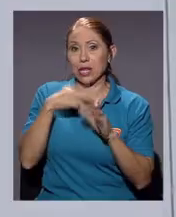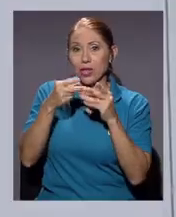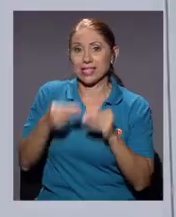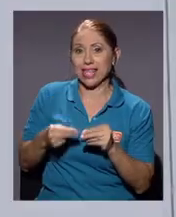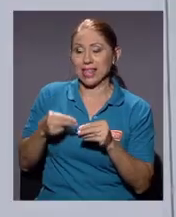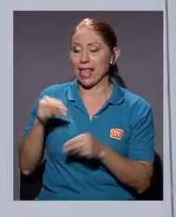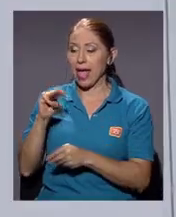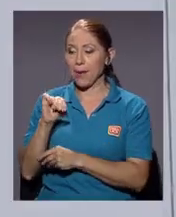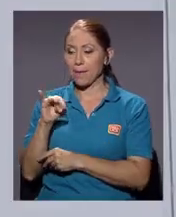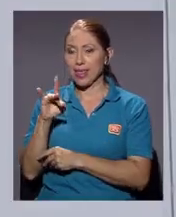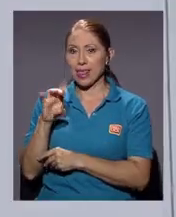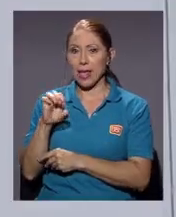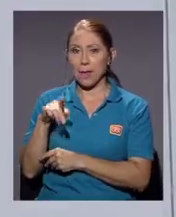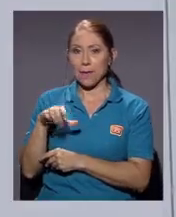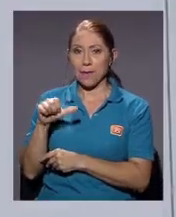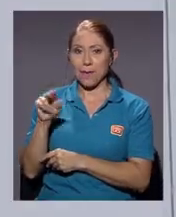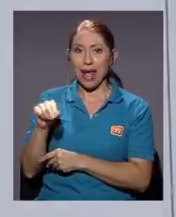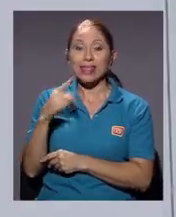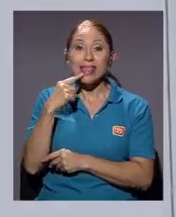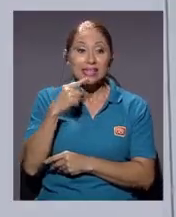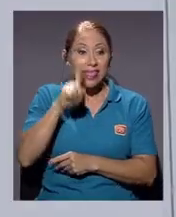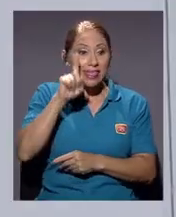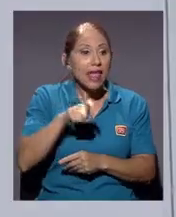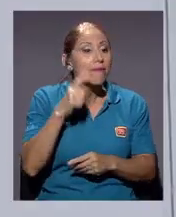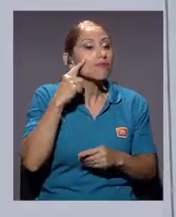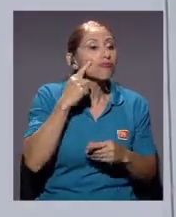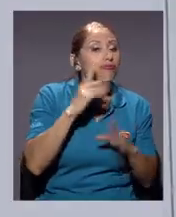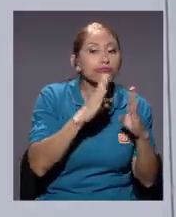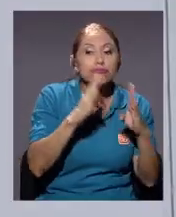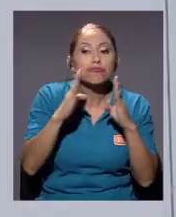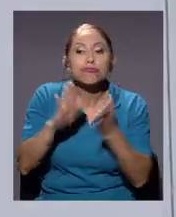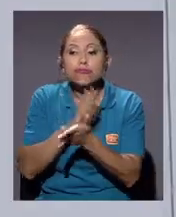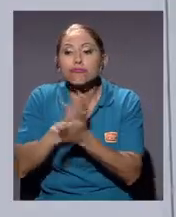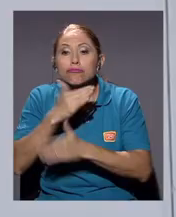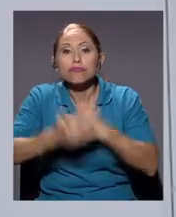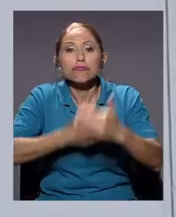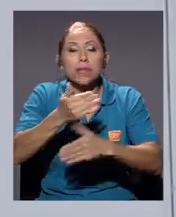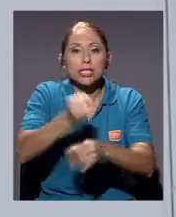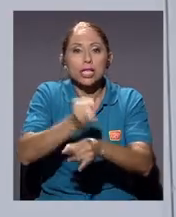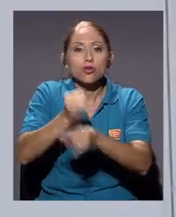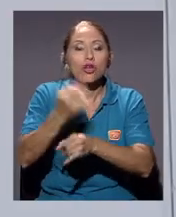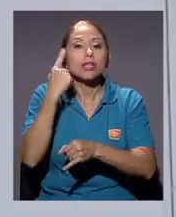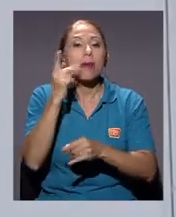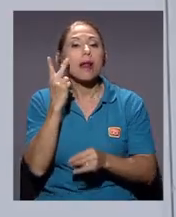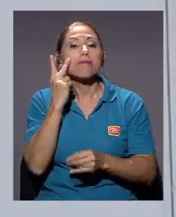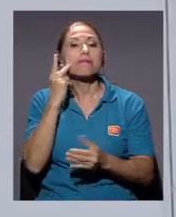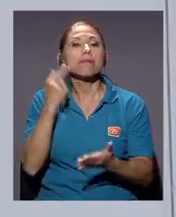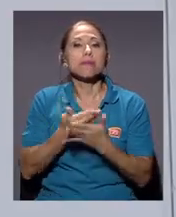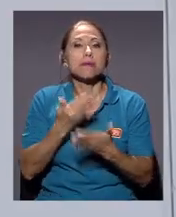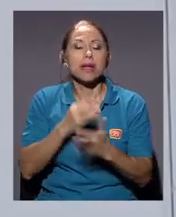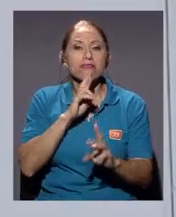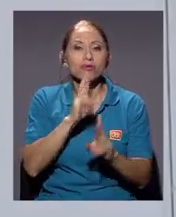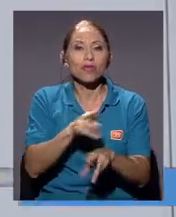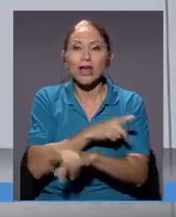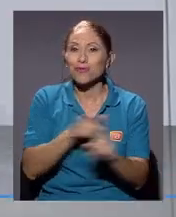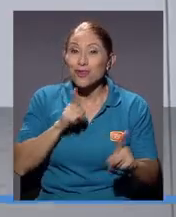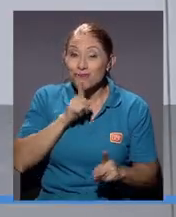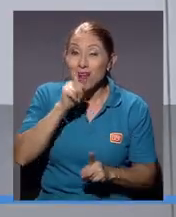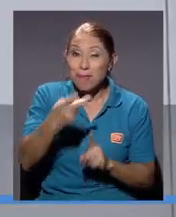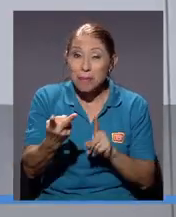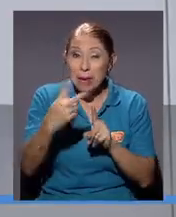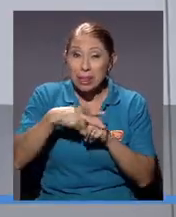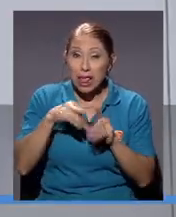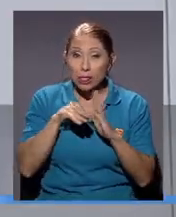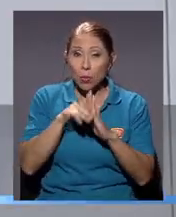que tenemos que gestionar las instituciones para obtener resultados lo cierto del caso es que esos modelos todavía no se llega a implementar